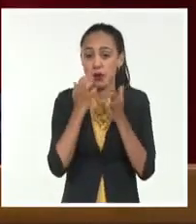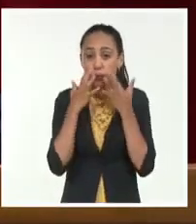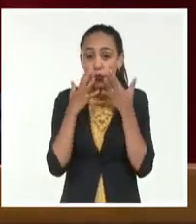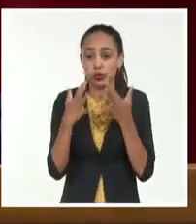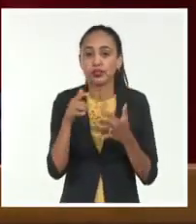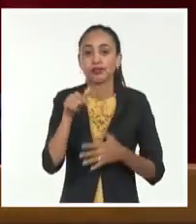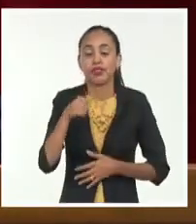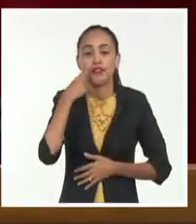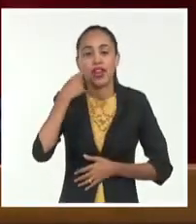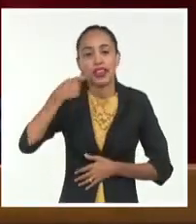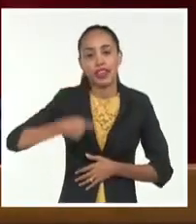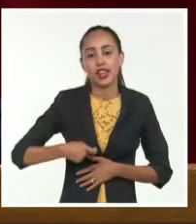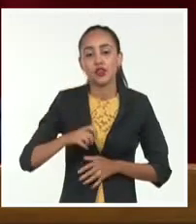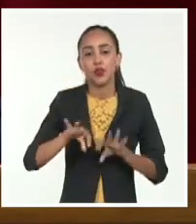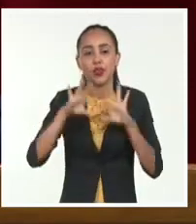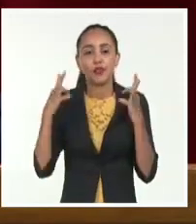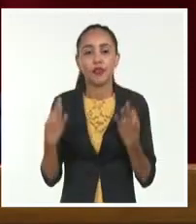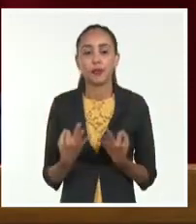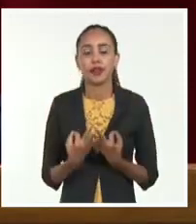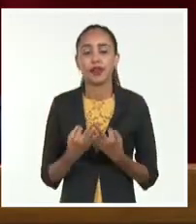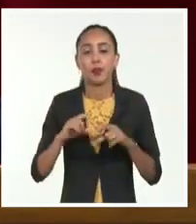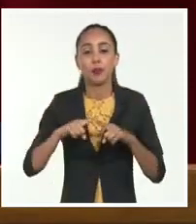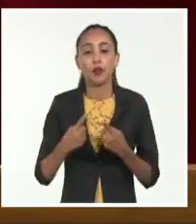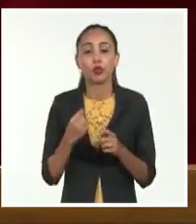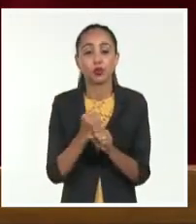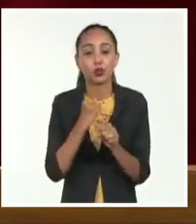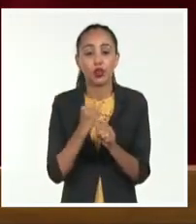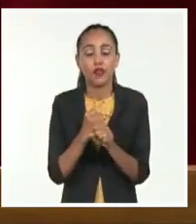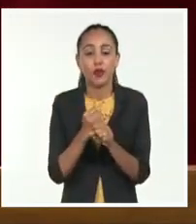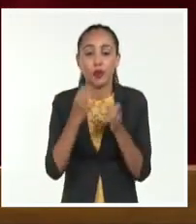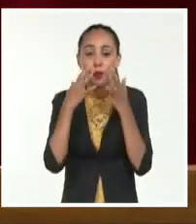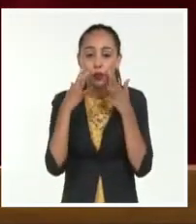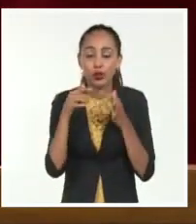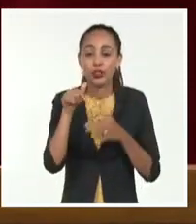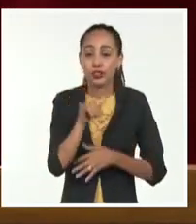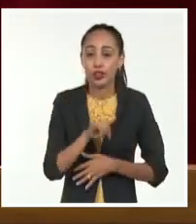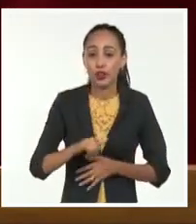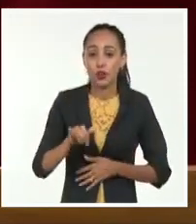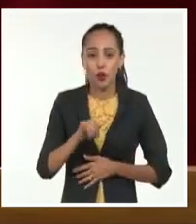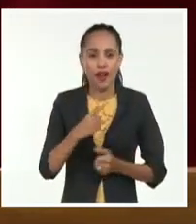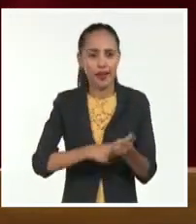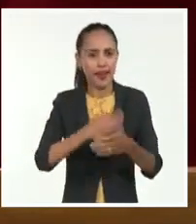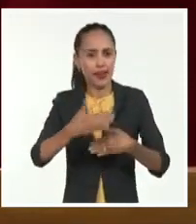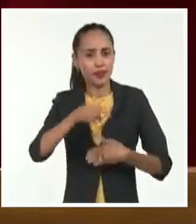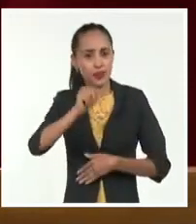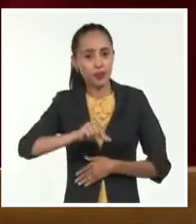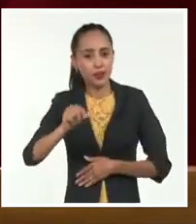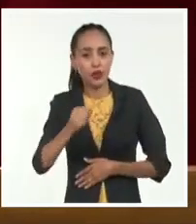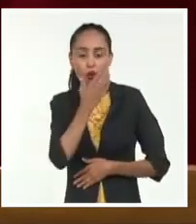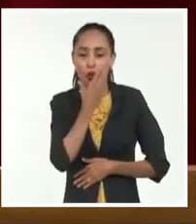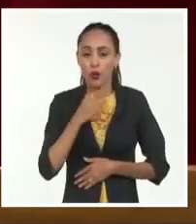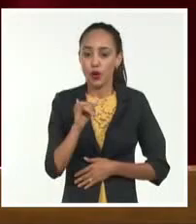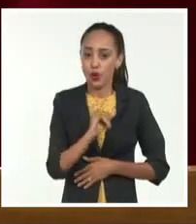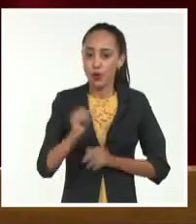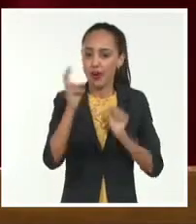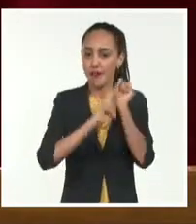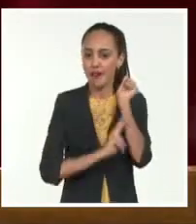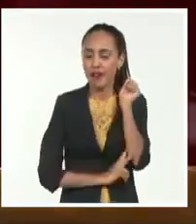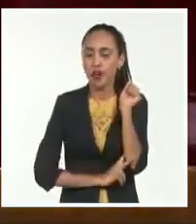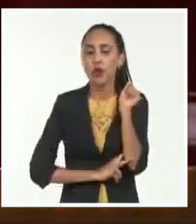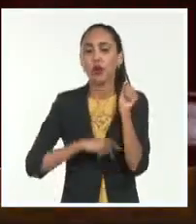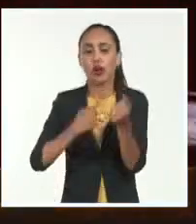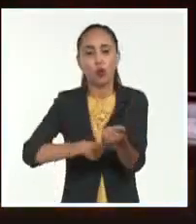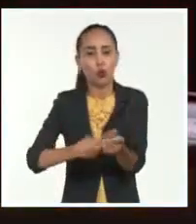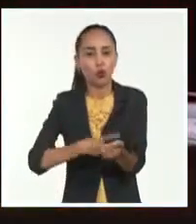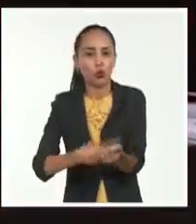destaca el derecho de familia por su papel vital en la formación de generaciones y con ello en la transmisión de valores,